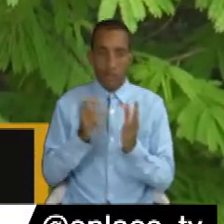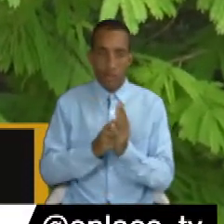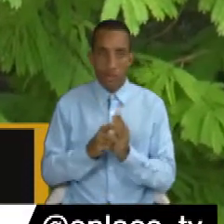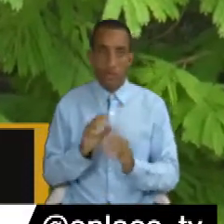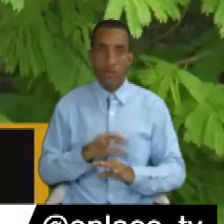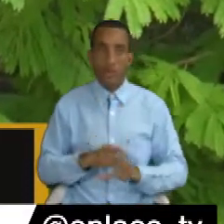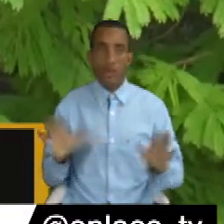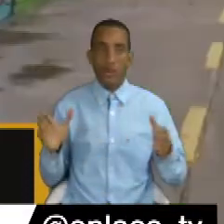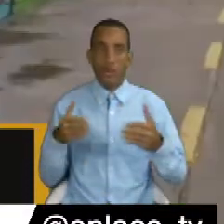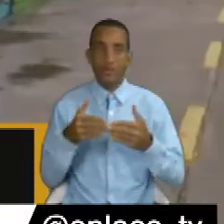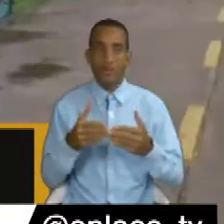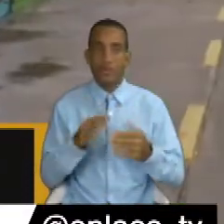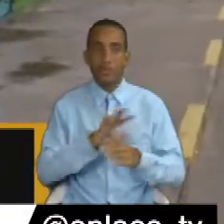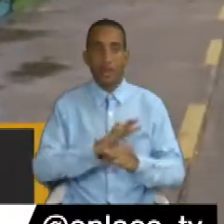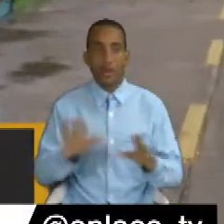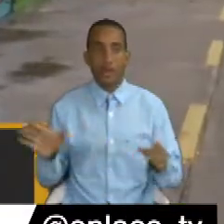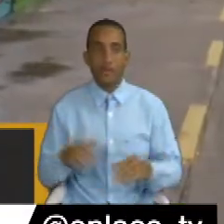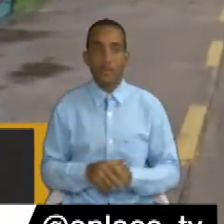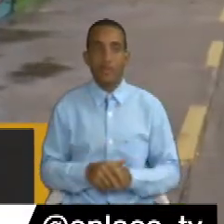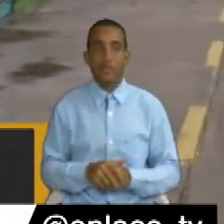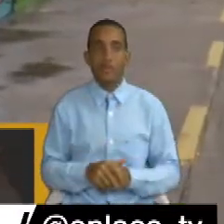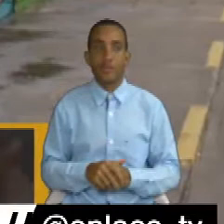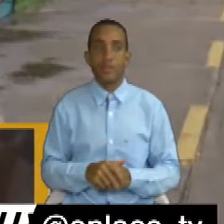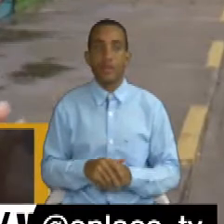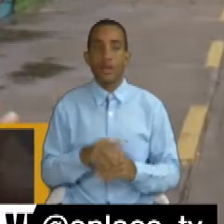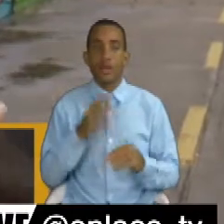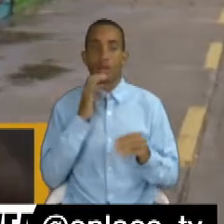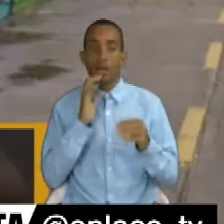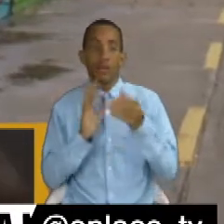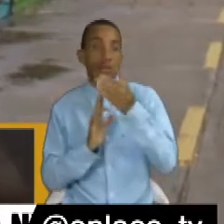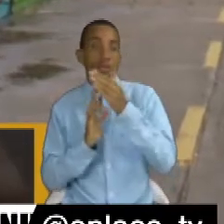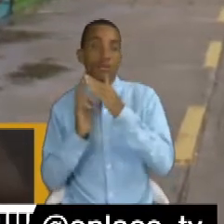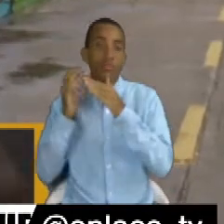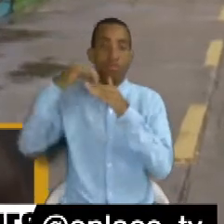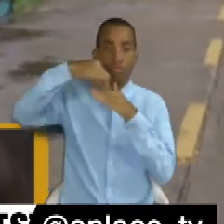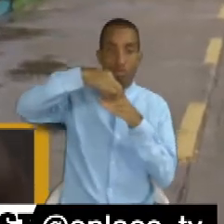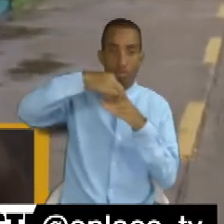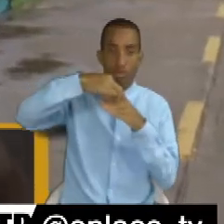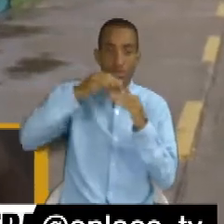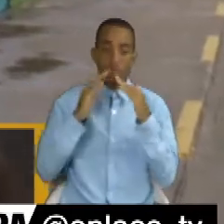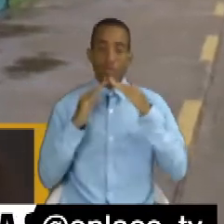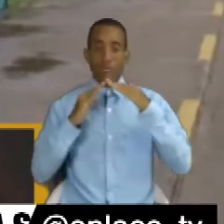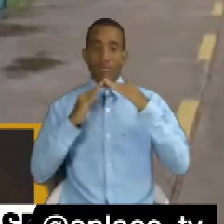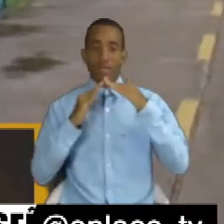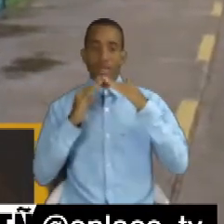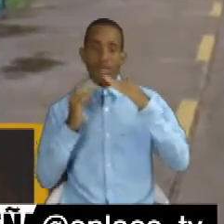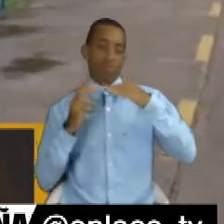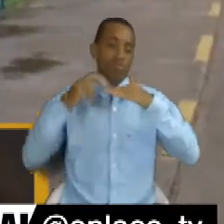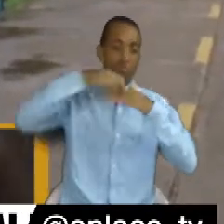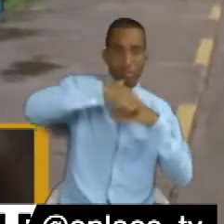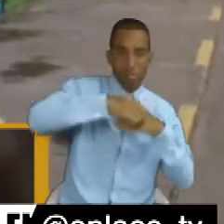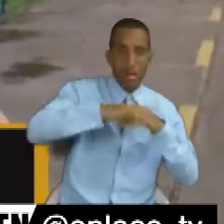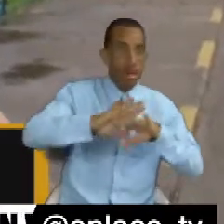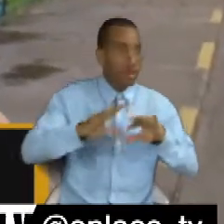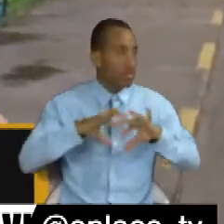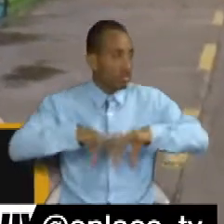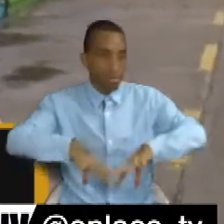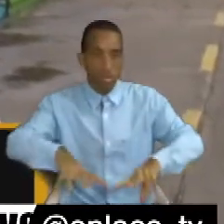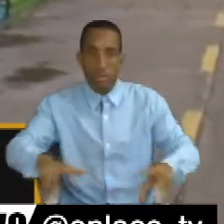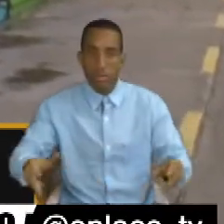encerrados, ya definitivamente nos tocó, hasta por los techos se están metiendo, por encima de los techos se están metiendo y ya estamos